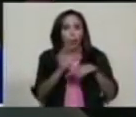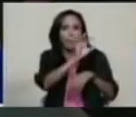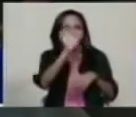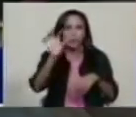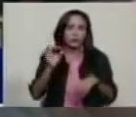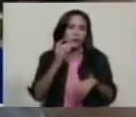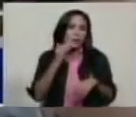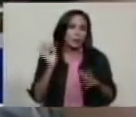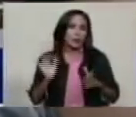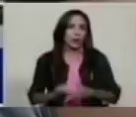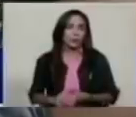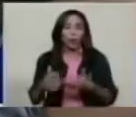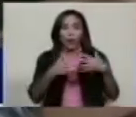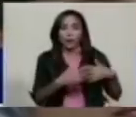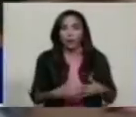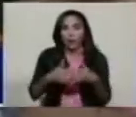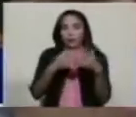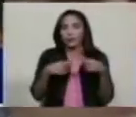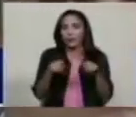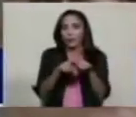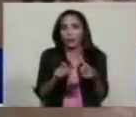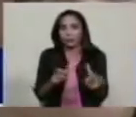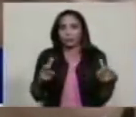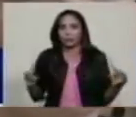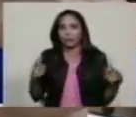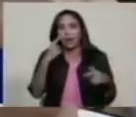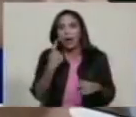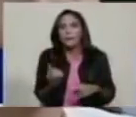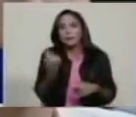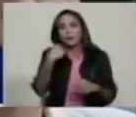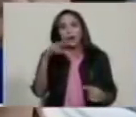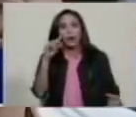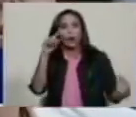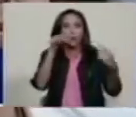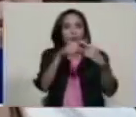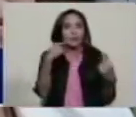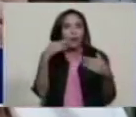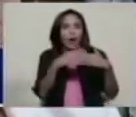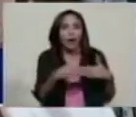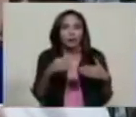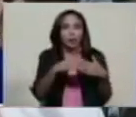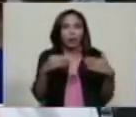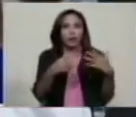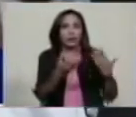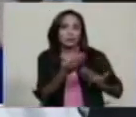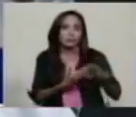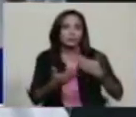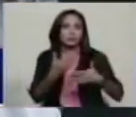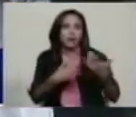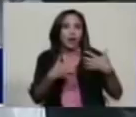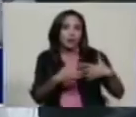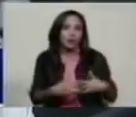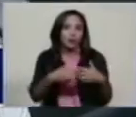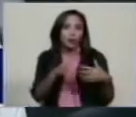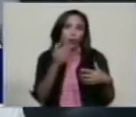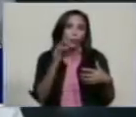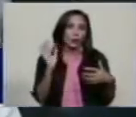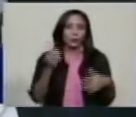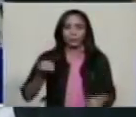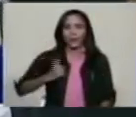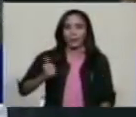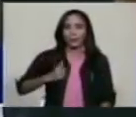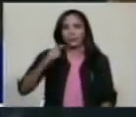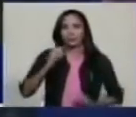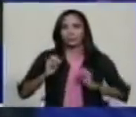como el caso de Estados Unidos, que siempre ha sido nuestro principal destino en los mercados comerciales, nosotros hoy tenemos que aprovechar esta